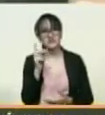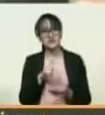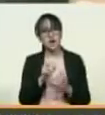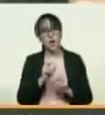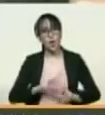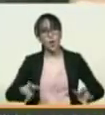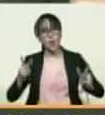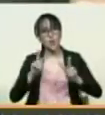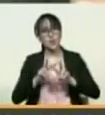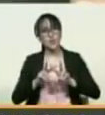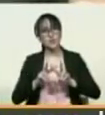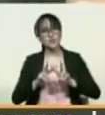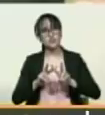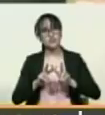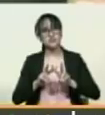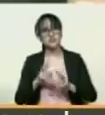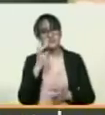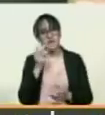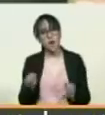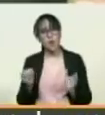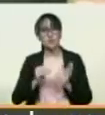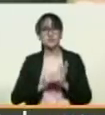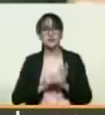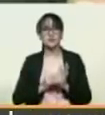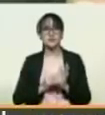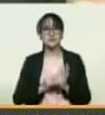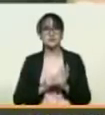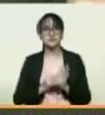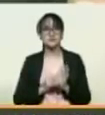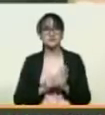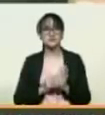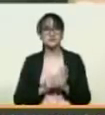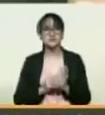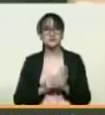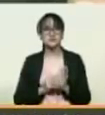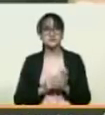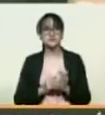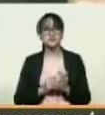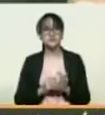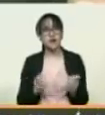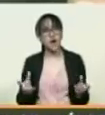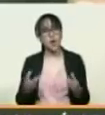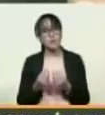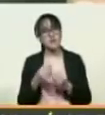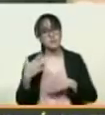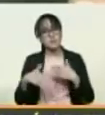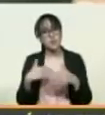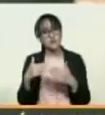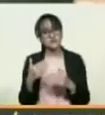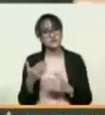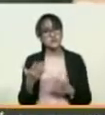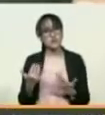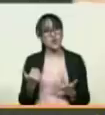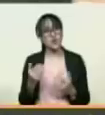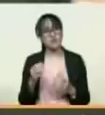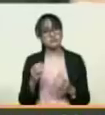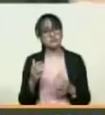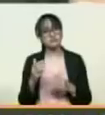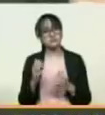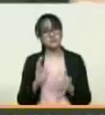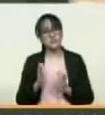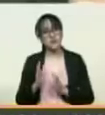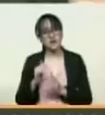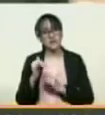Unidas para invitar nuevamente a la ONU a que sirva o acompañe este proceso. En el pasado el organismo internacional no